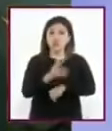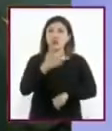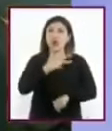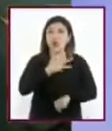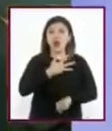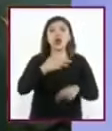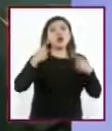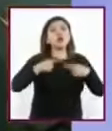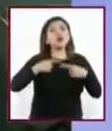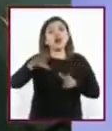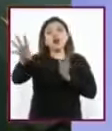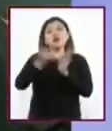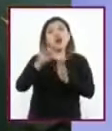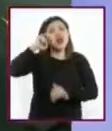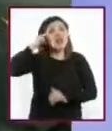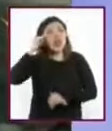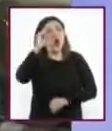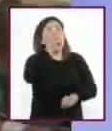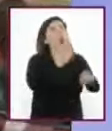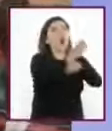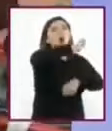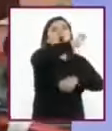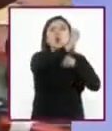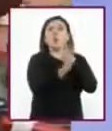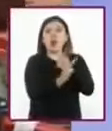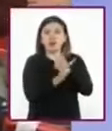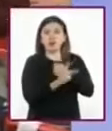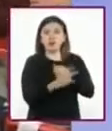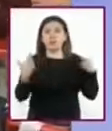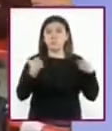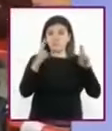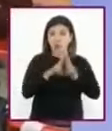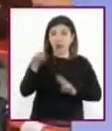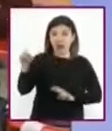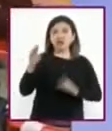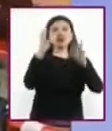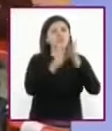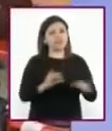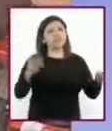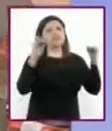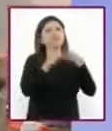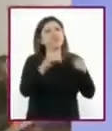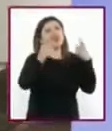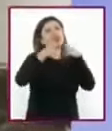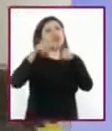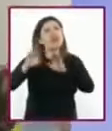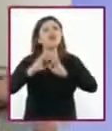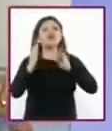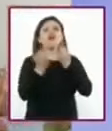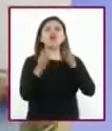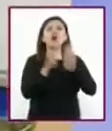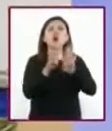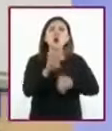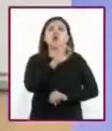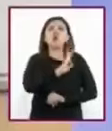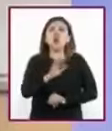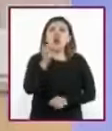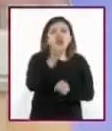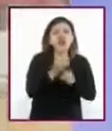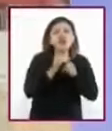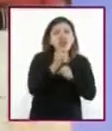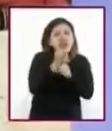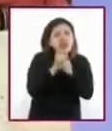los indigenismos y extranjerismos. El maestro nos explicó diversas formas en que podemos obtener la